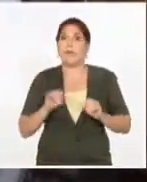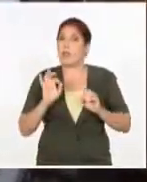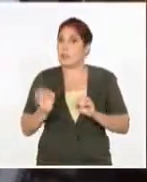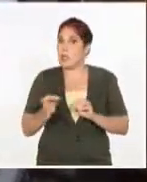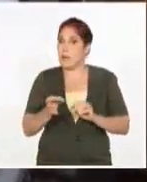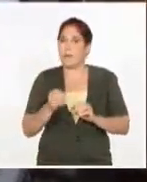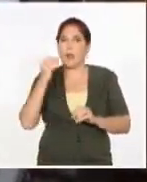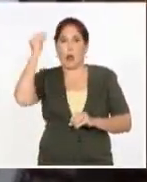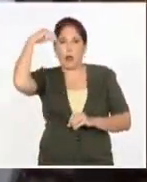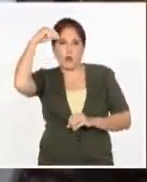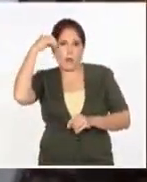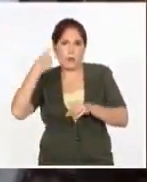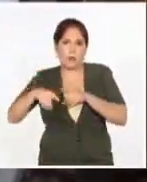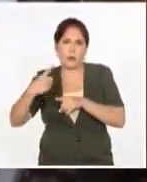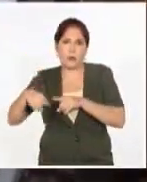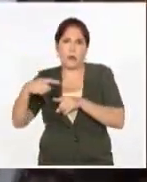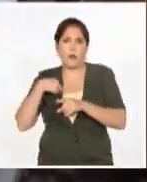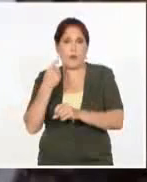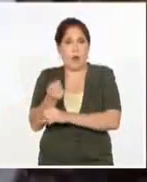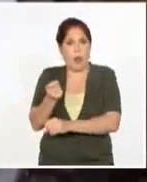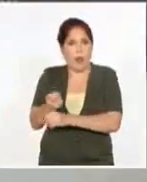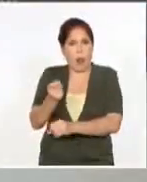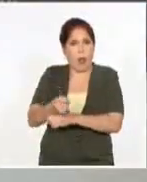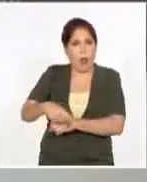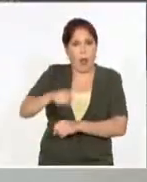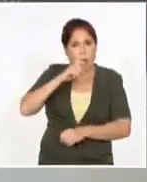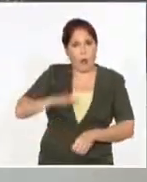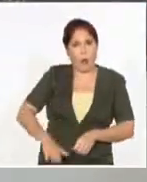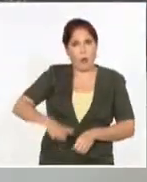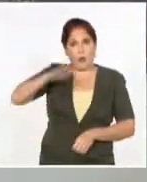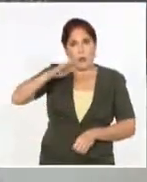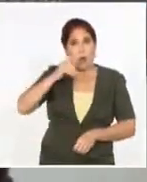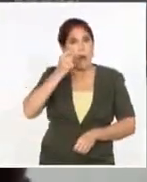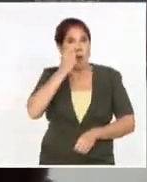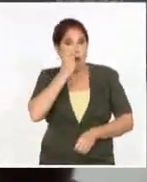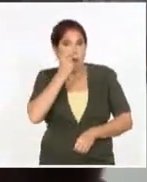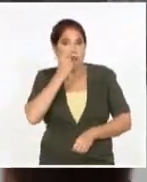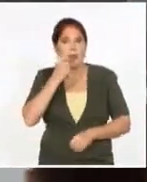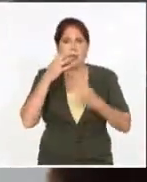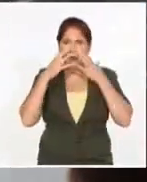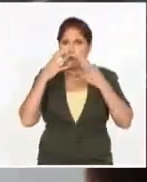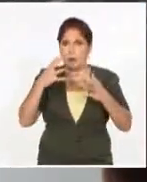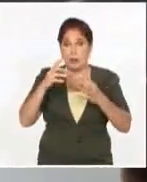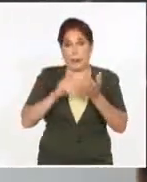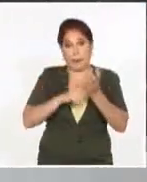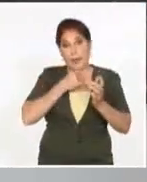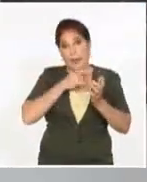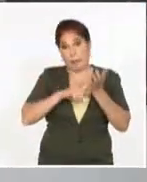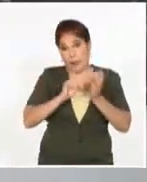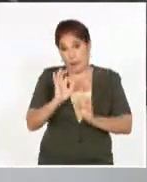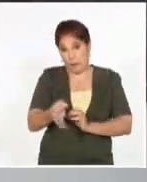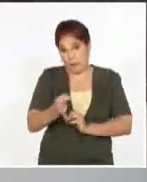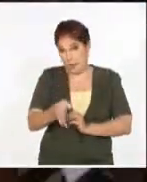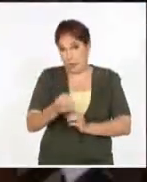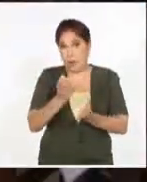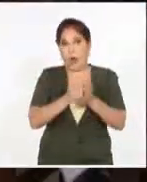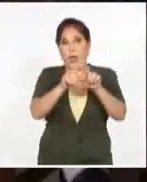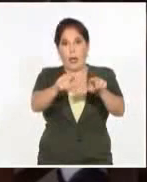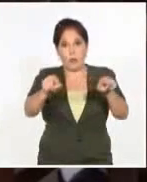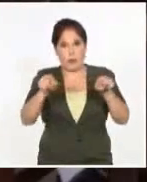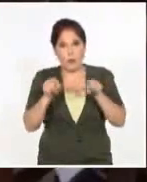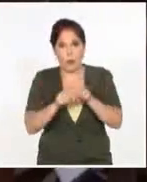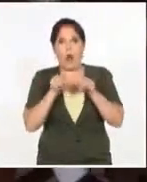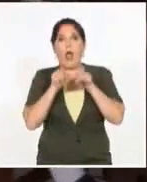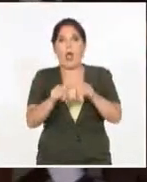los conocimientos que yo le voy a impartir. José de la Caridad de Rodríguez Brito, o Pepe el Maestro, tiene en la escuela Noel Sancho un